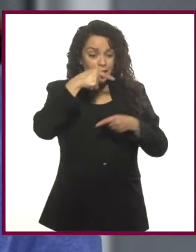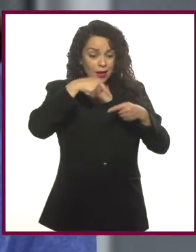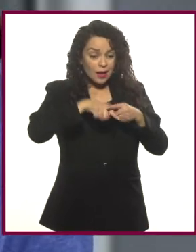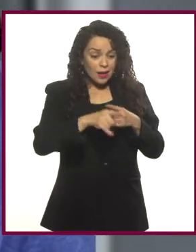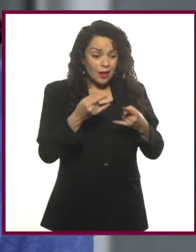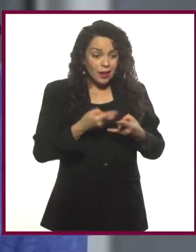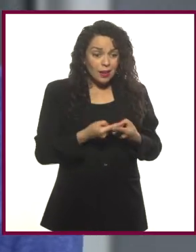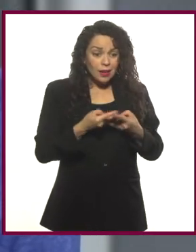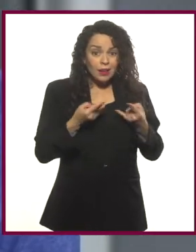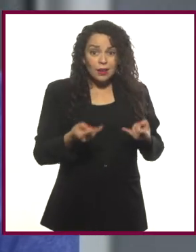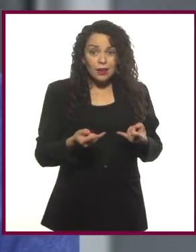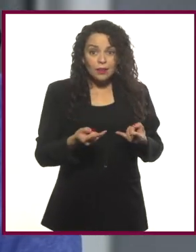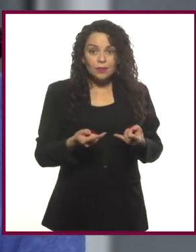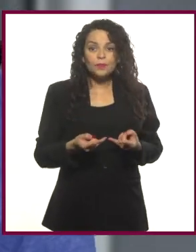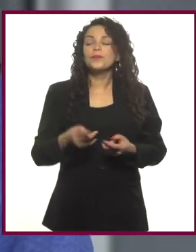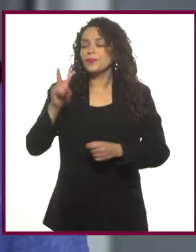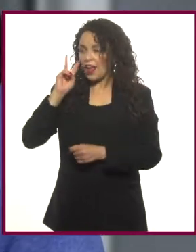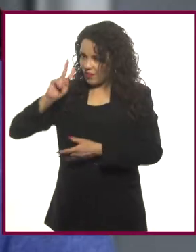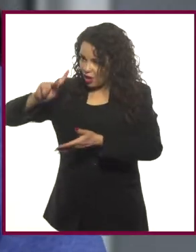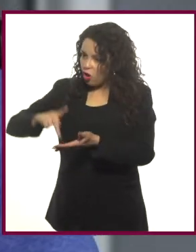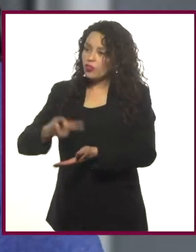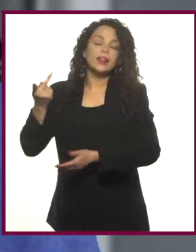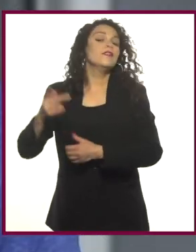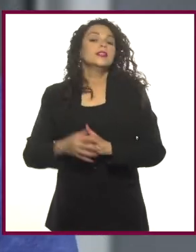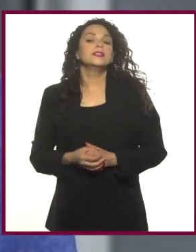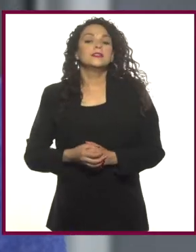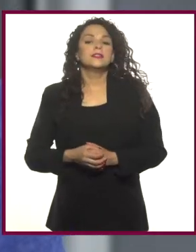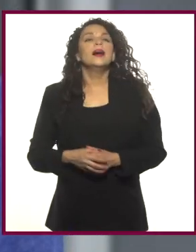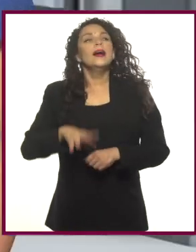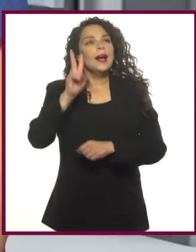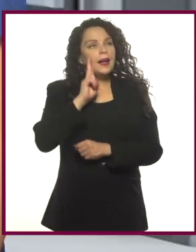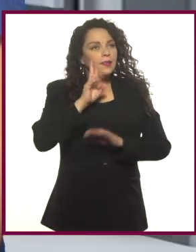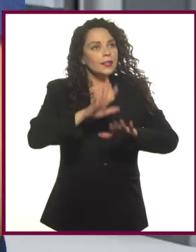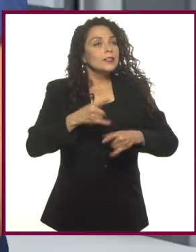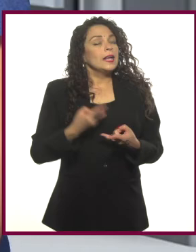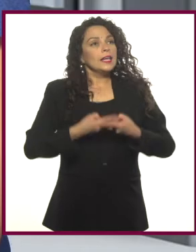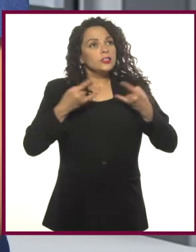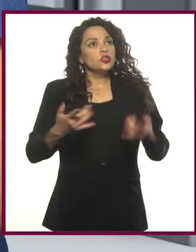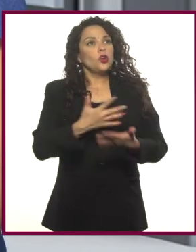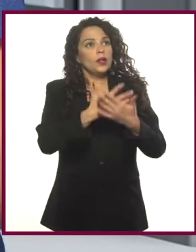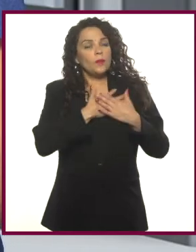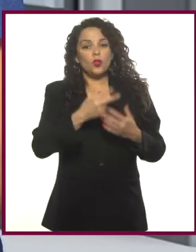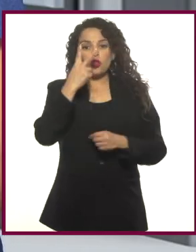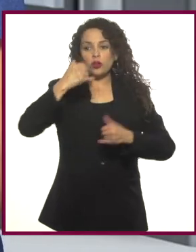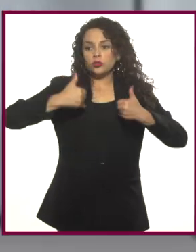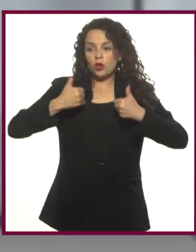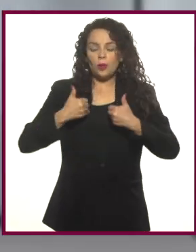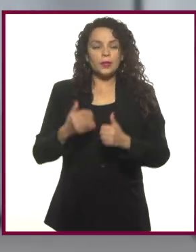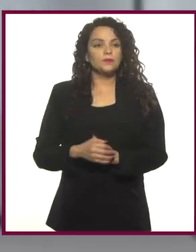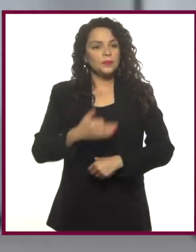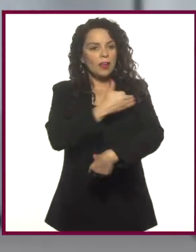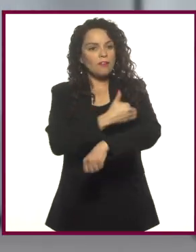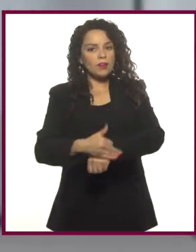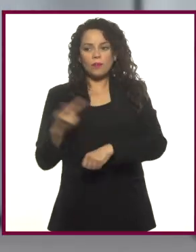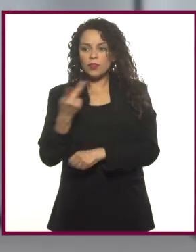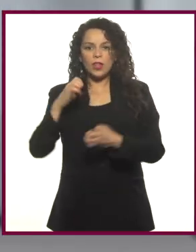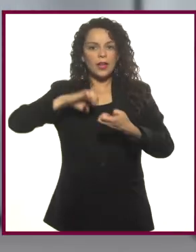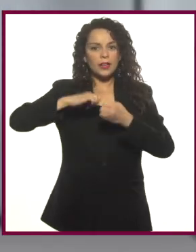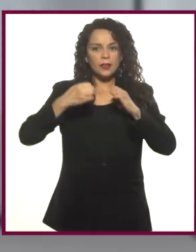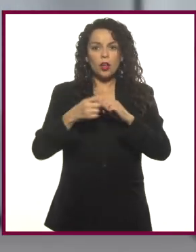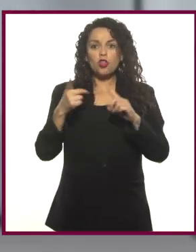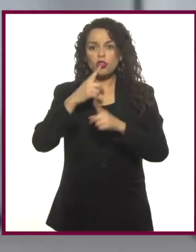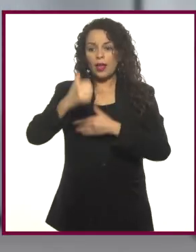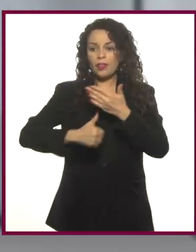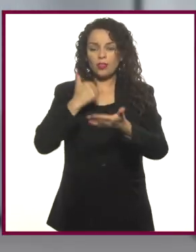apenas estás comenzando. Venga, otra vez. A ver, es una historia de amor entre dos jóvenes. Son de